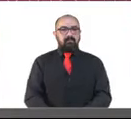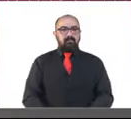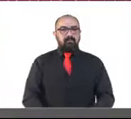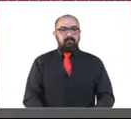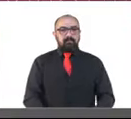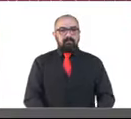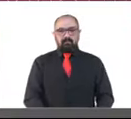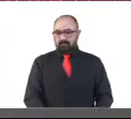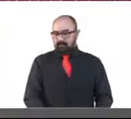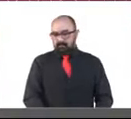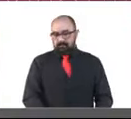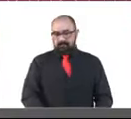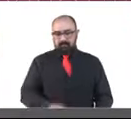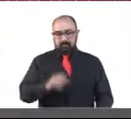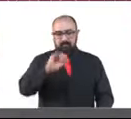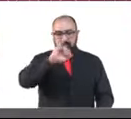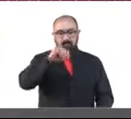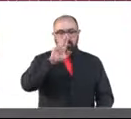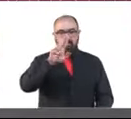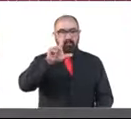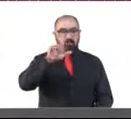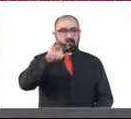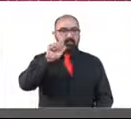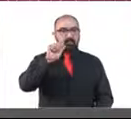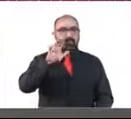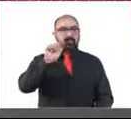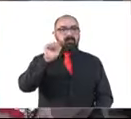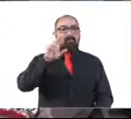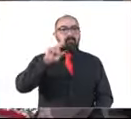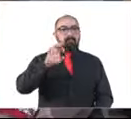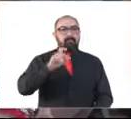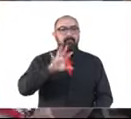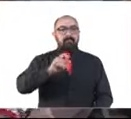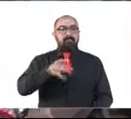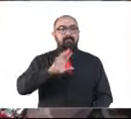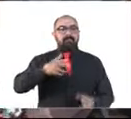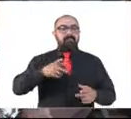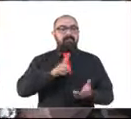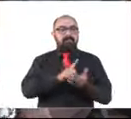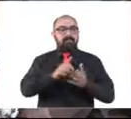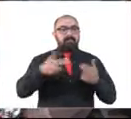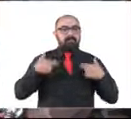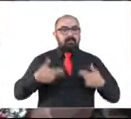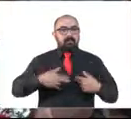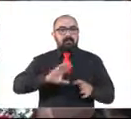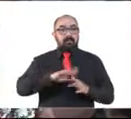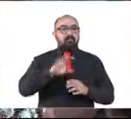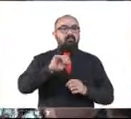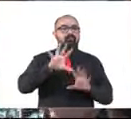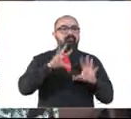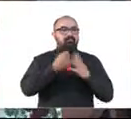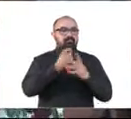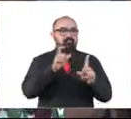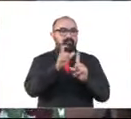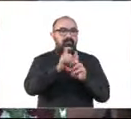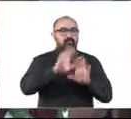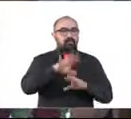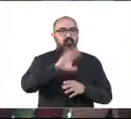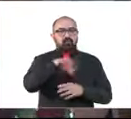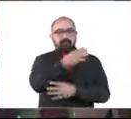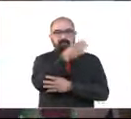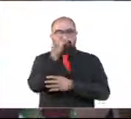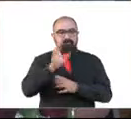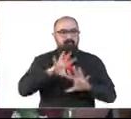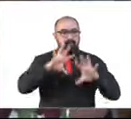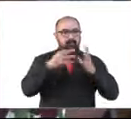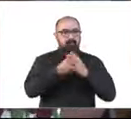Julia Álvarez y Casa Ramírez, abogada defensora de derechos humanos, activista ambientalista, y pues su trabajo relacionado con derechos